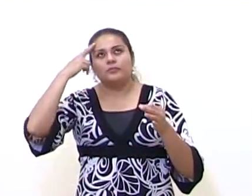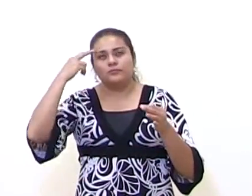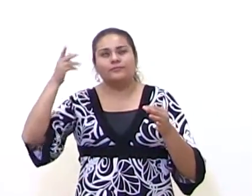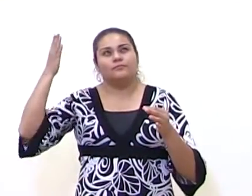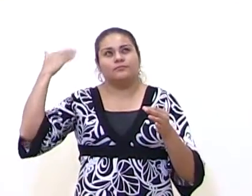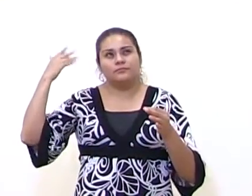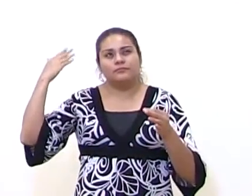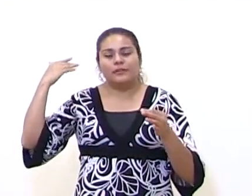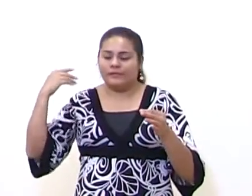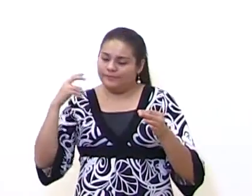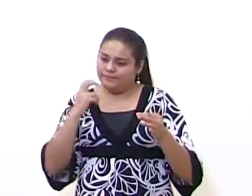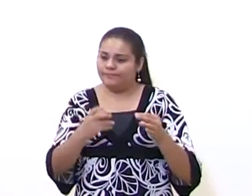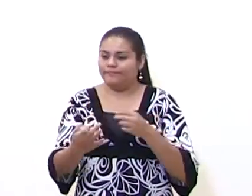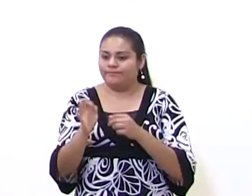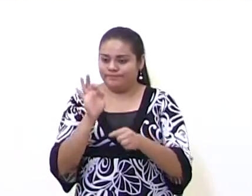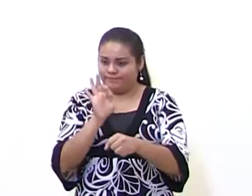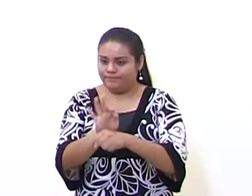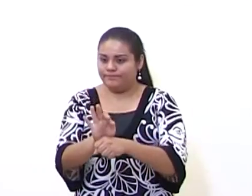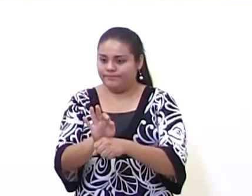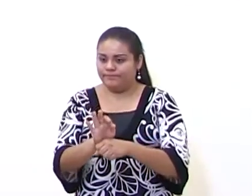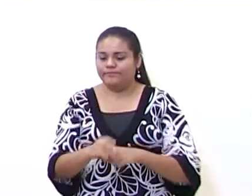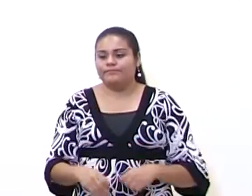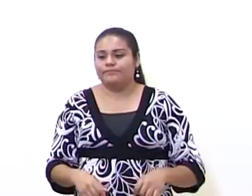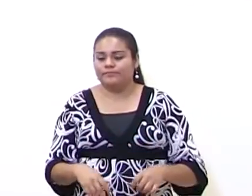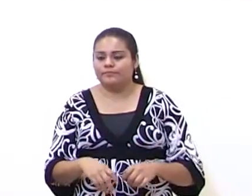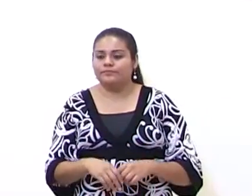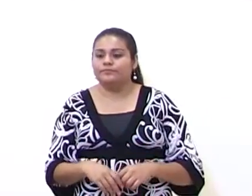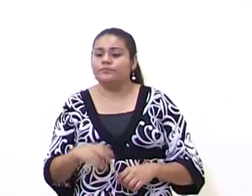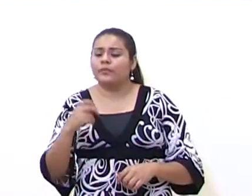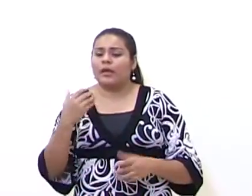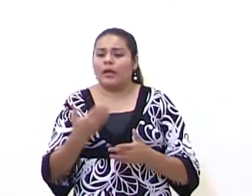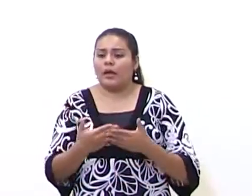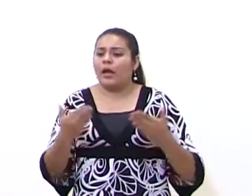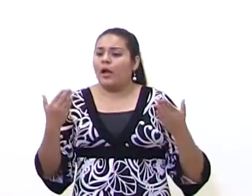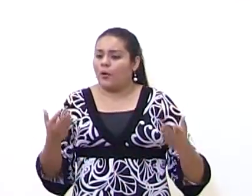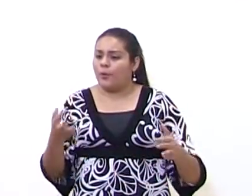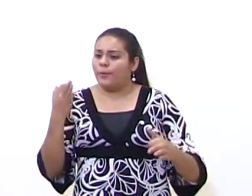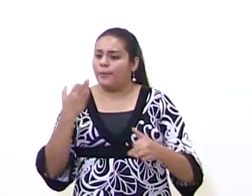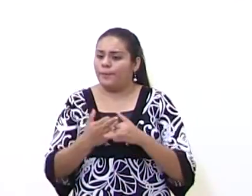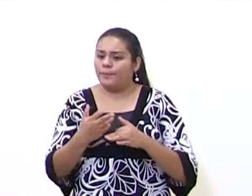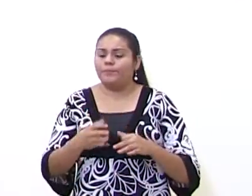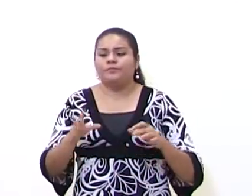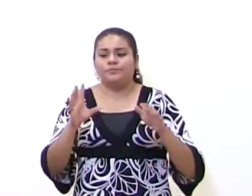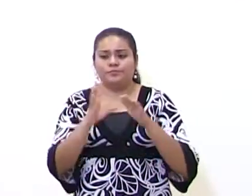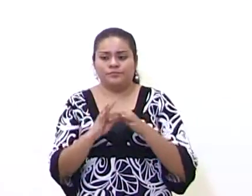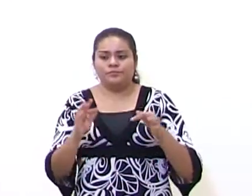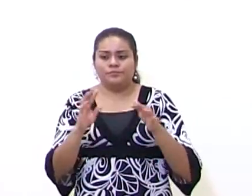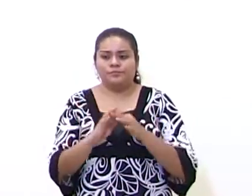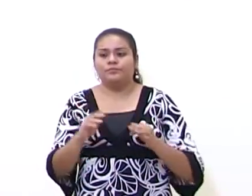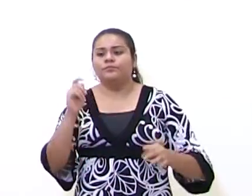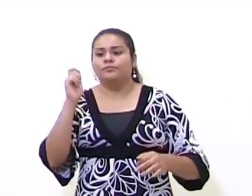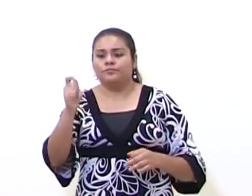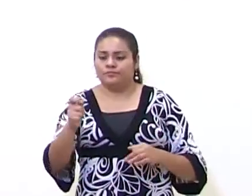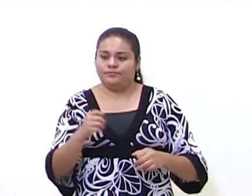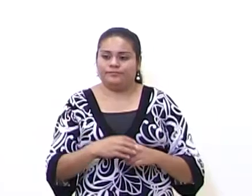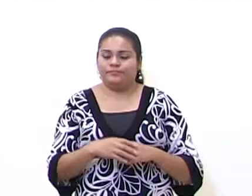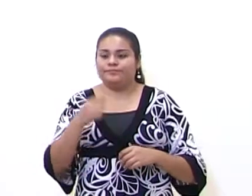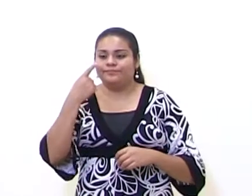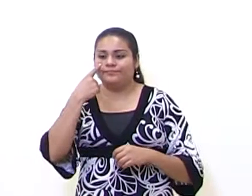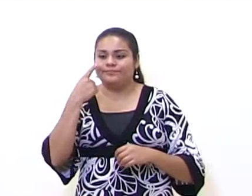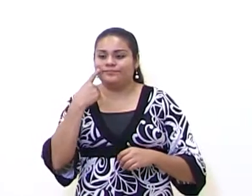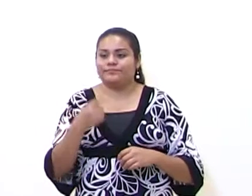escolar. En esta sesión, jóvenes, trabajaremos el tema analizar los efectos de los